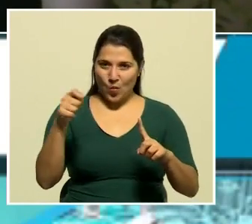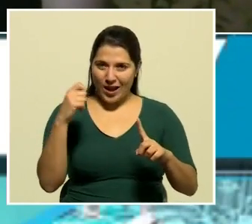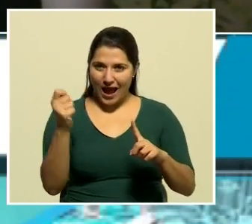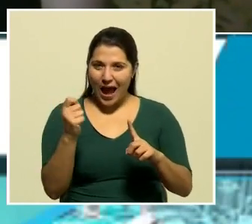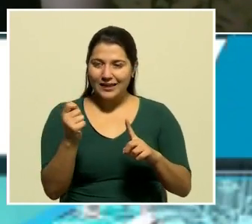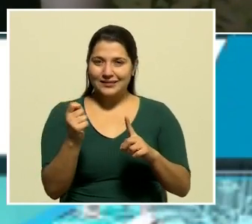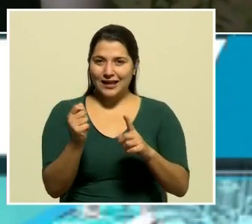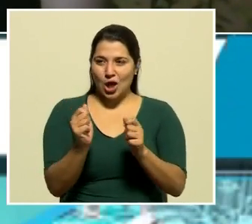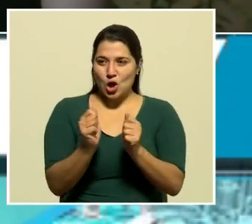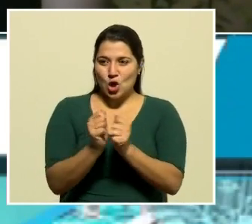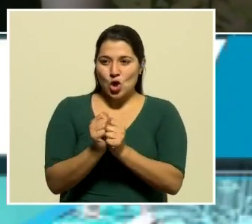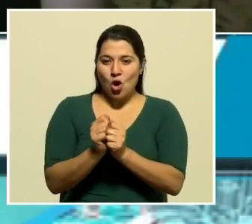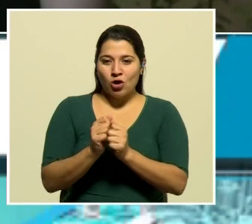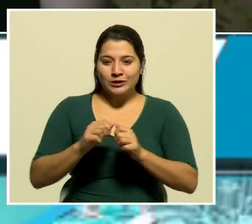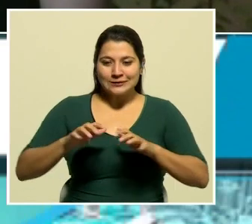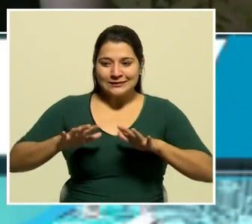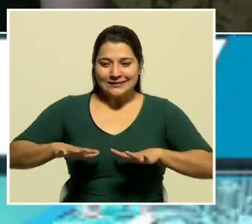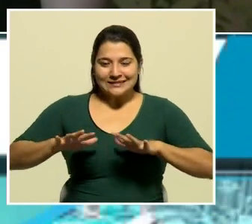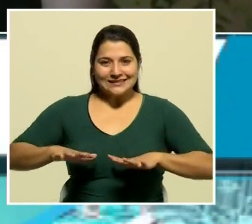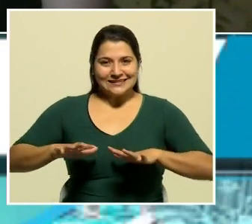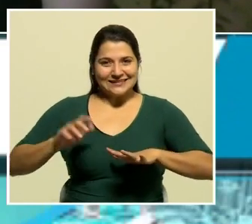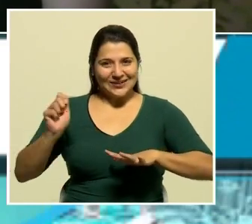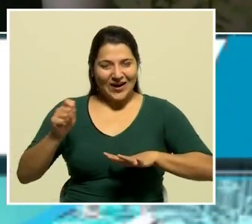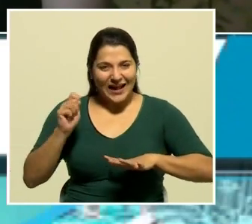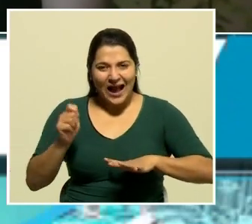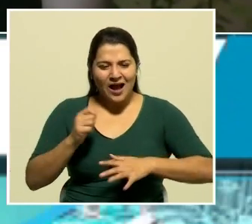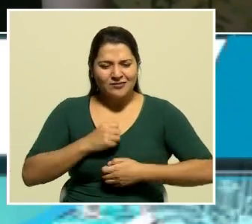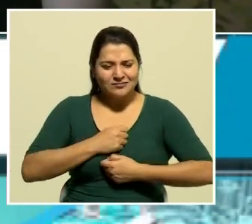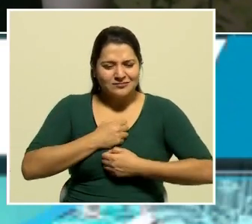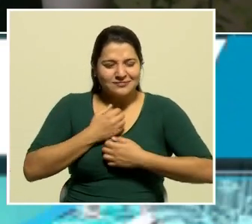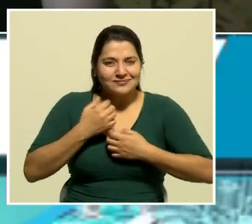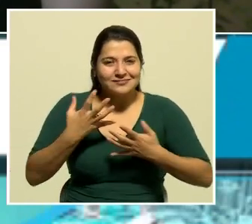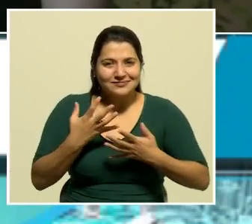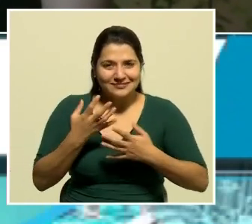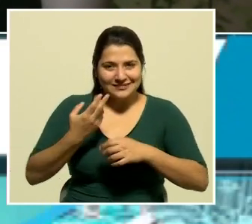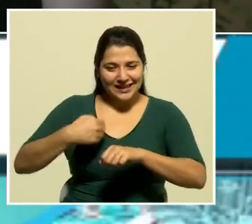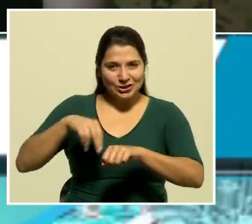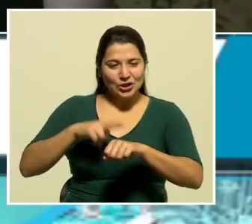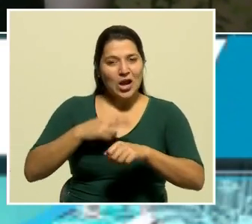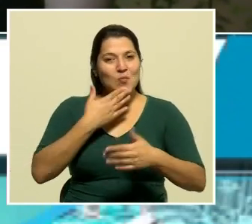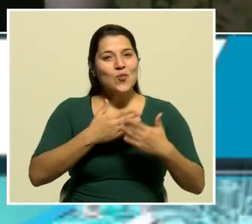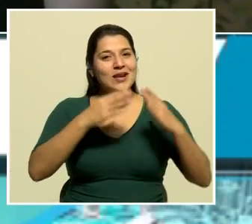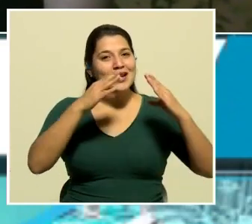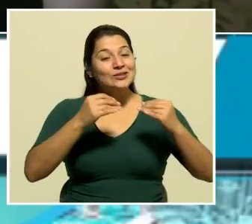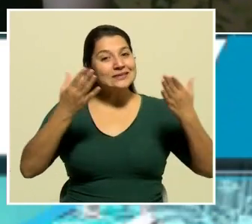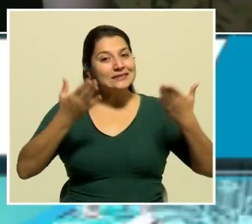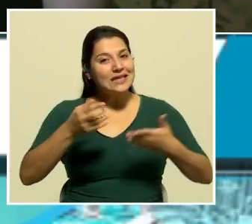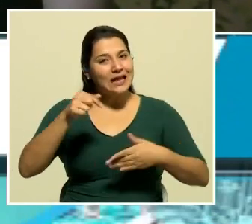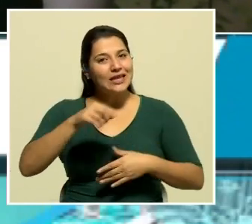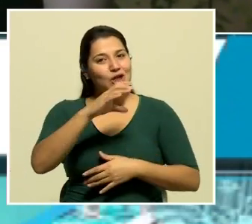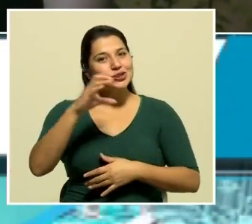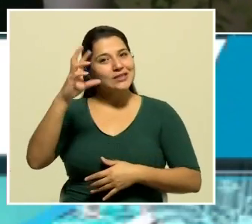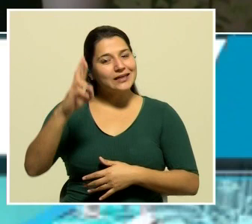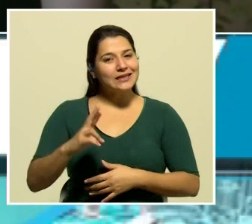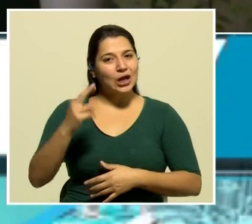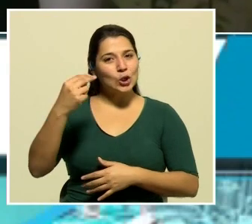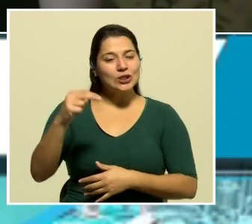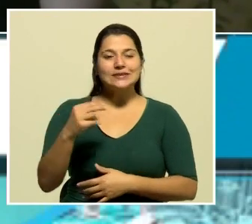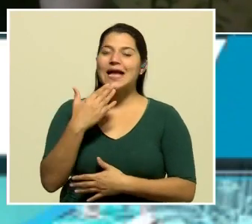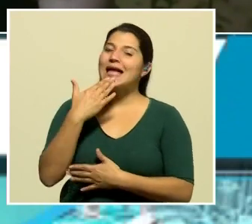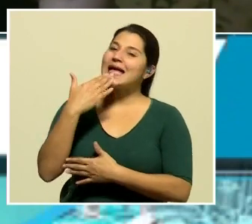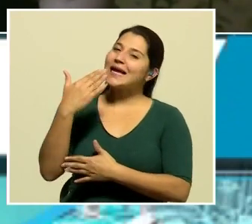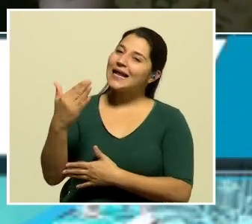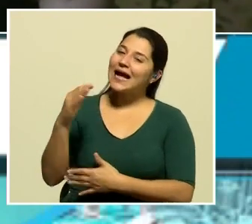espíritu nacional. Buenas noches, María Fernanda. Bienvenida al set de Costa Rica Noticias.